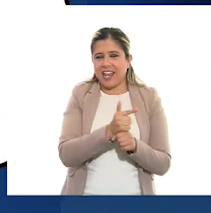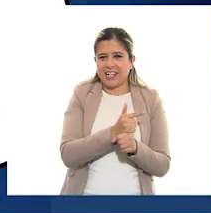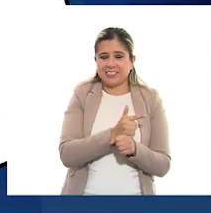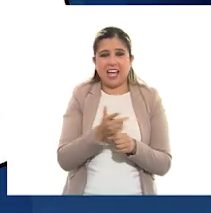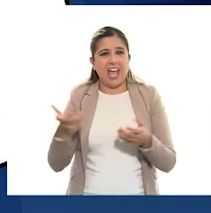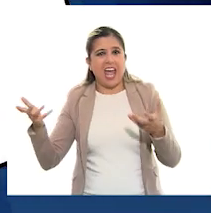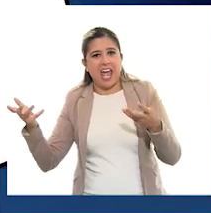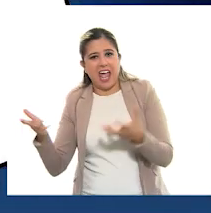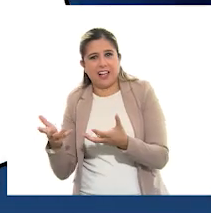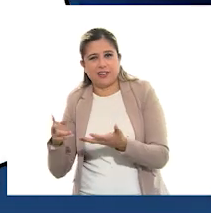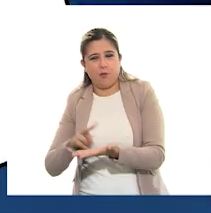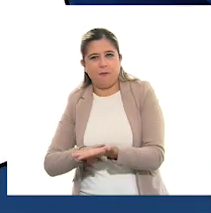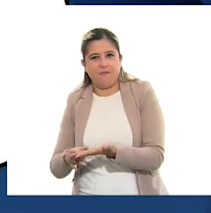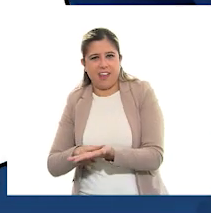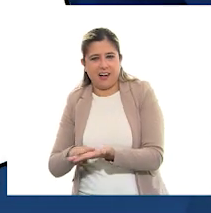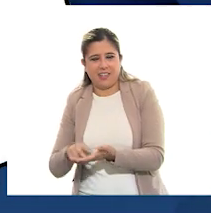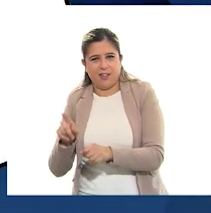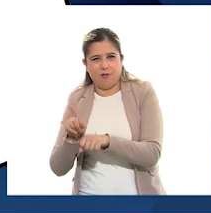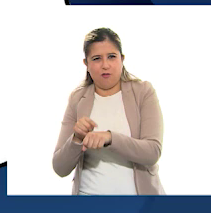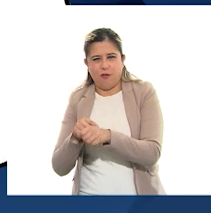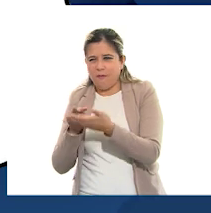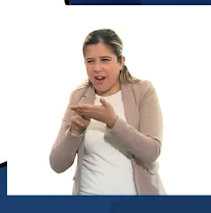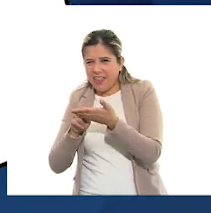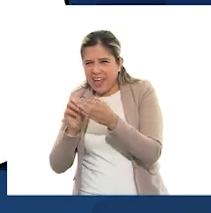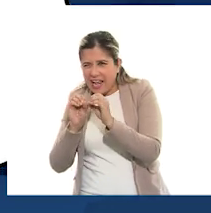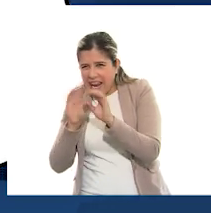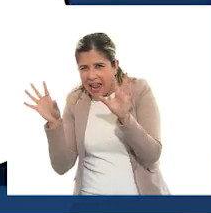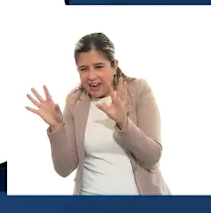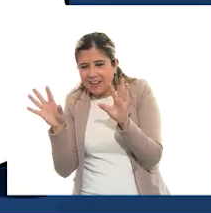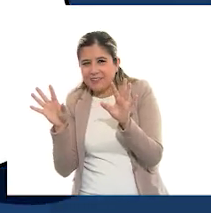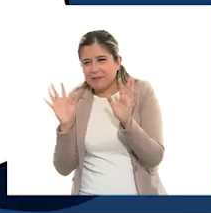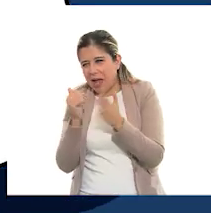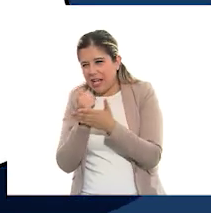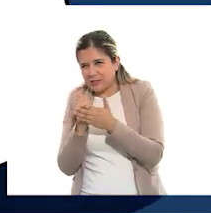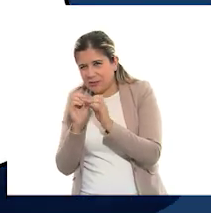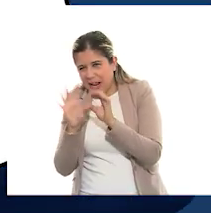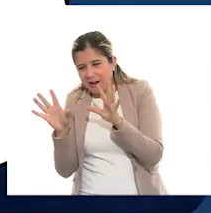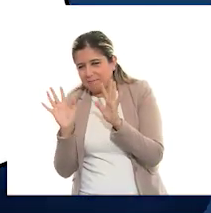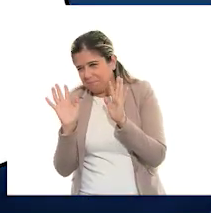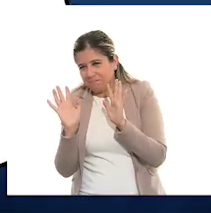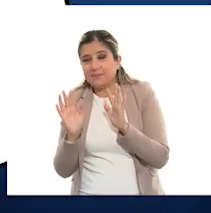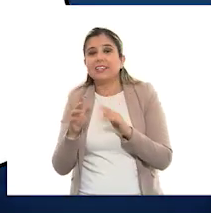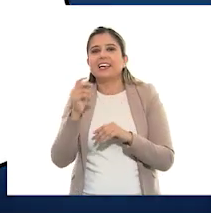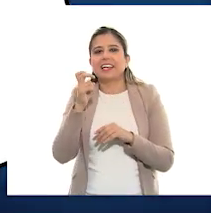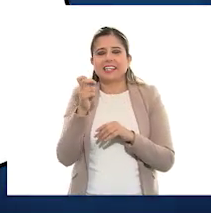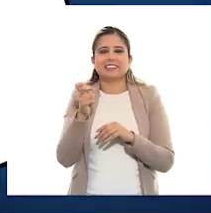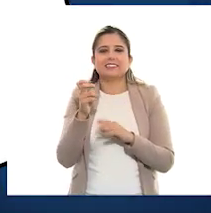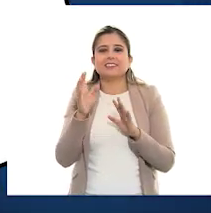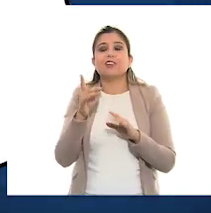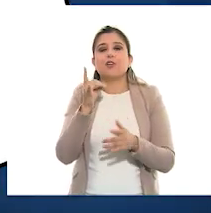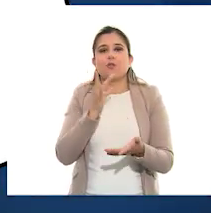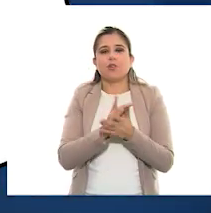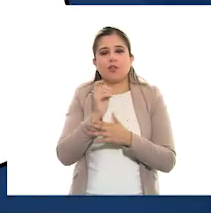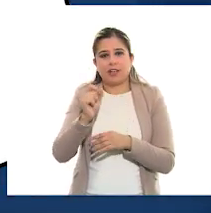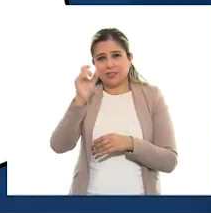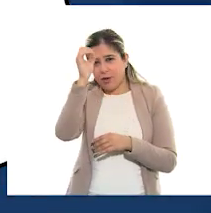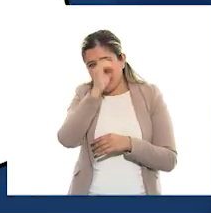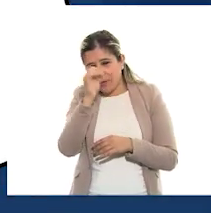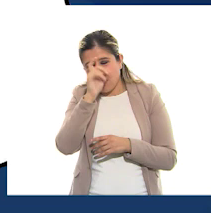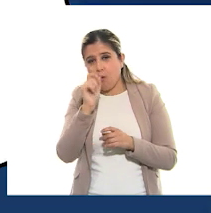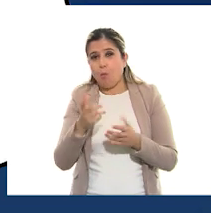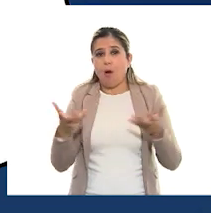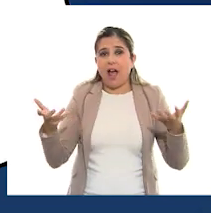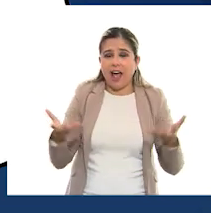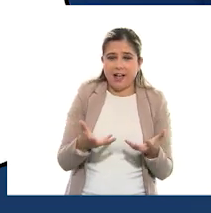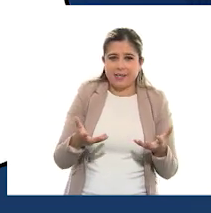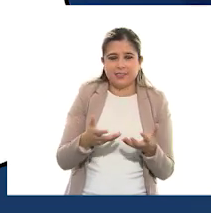los hechos en verde agua. ¿O es azul? Bueno, eso no es lo importante, aunque no es solo una opinión o un hecho